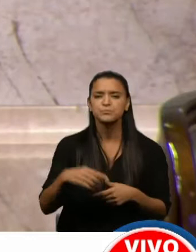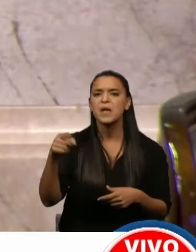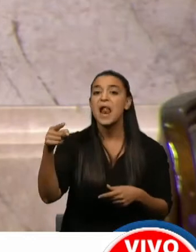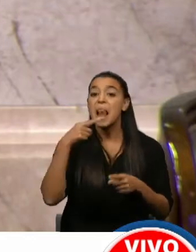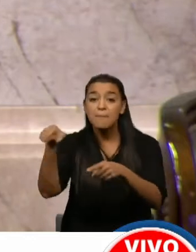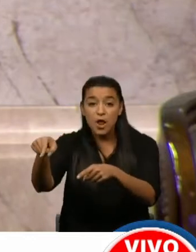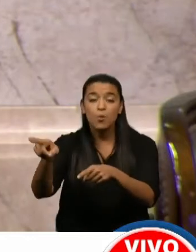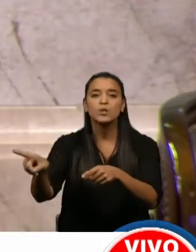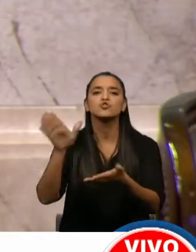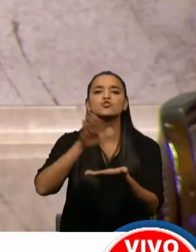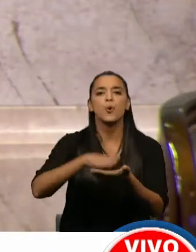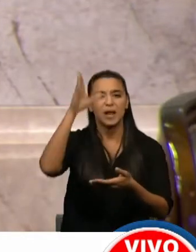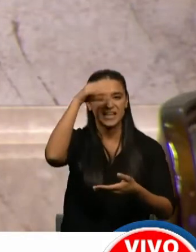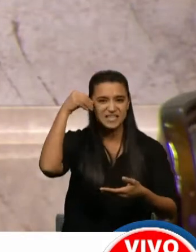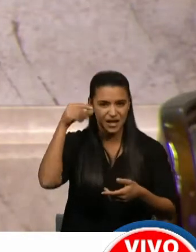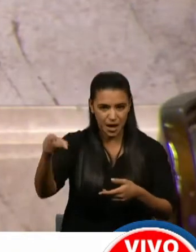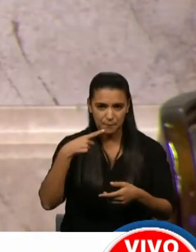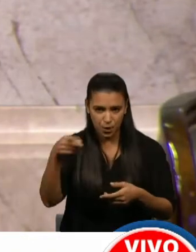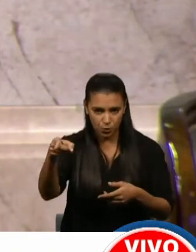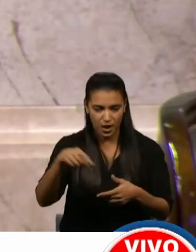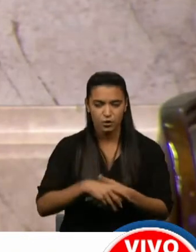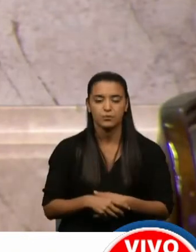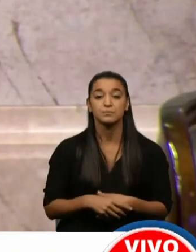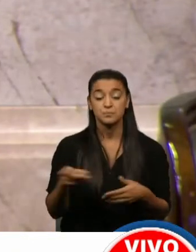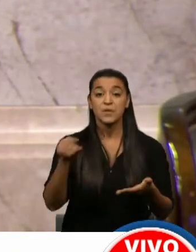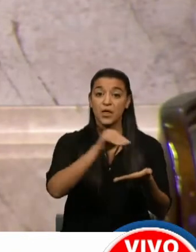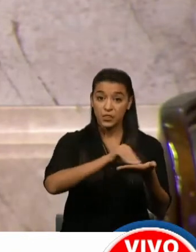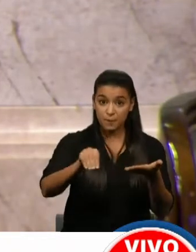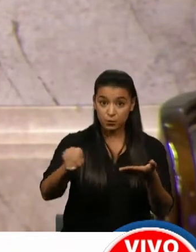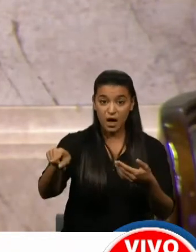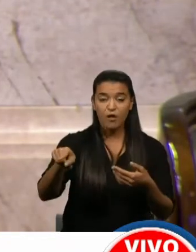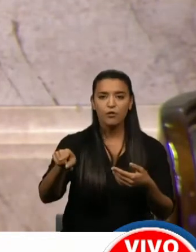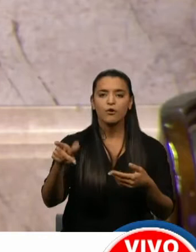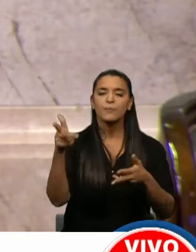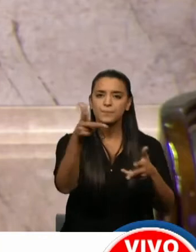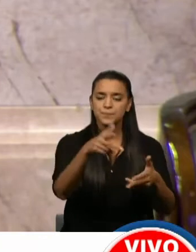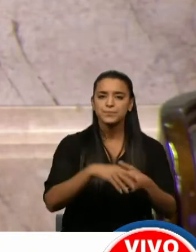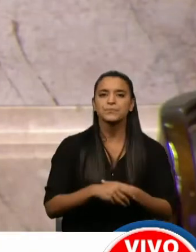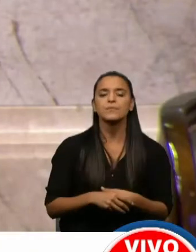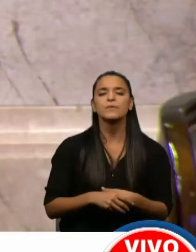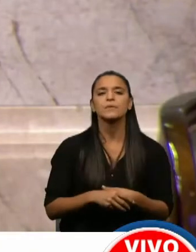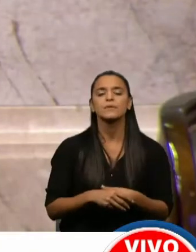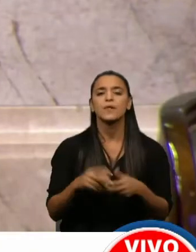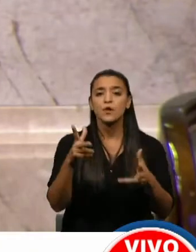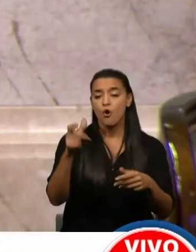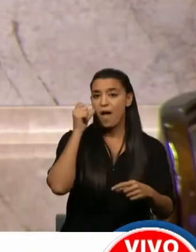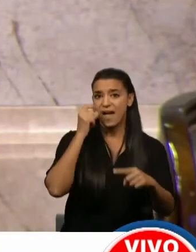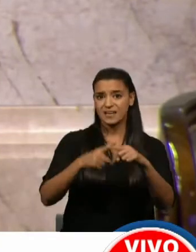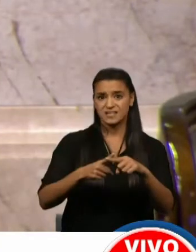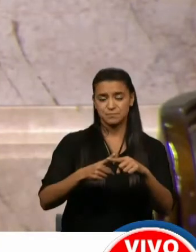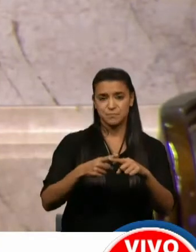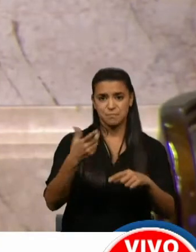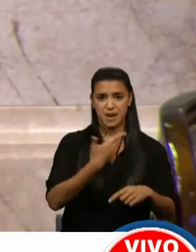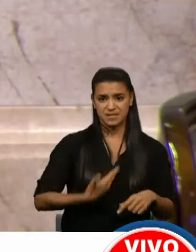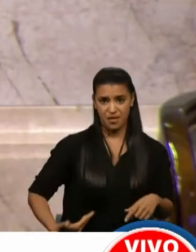preguntaron sobre Cristina Fernández de Kirchner. Y el diputado manifestó que el hecho de que la